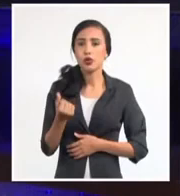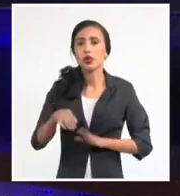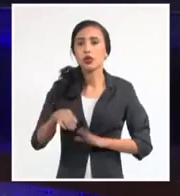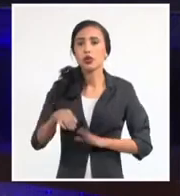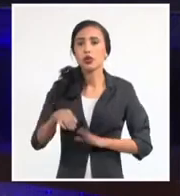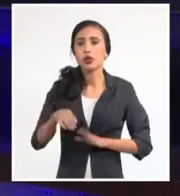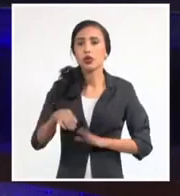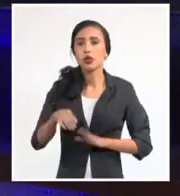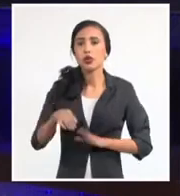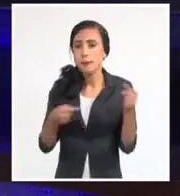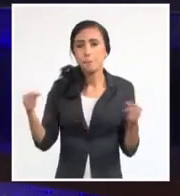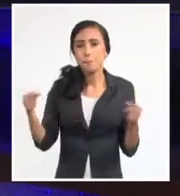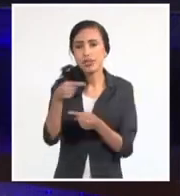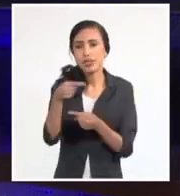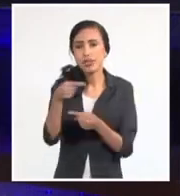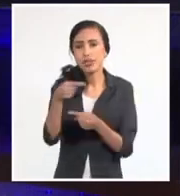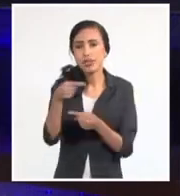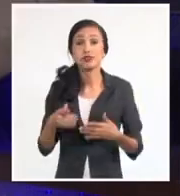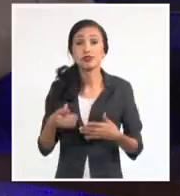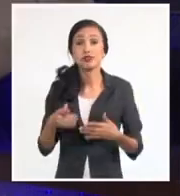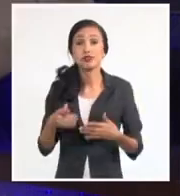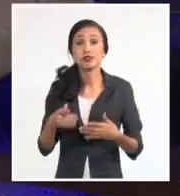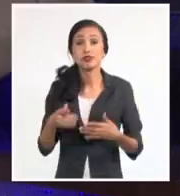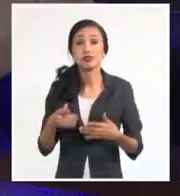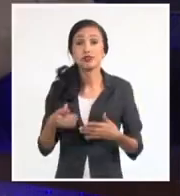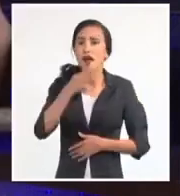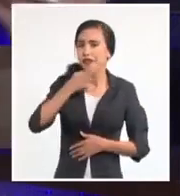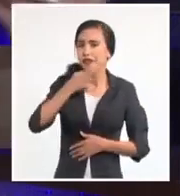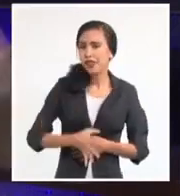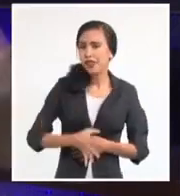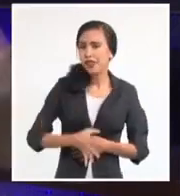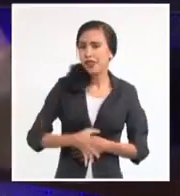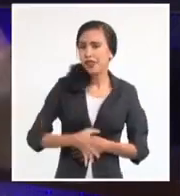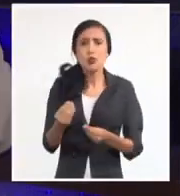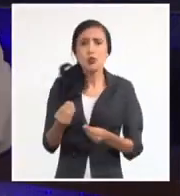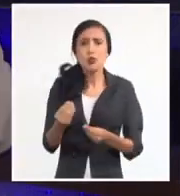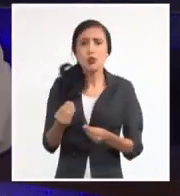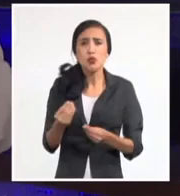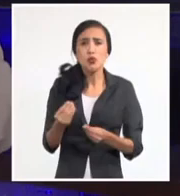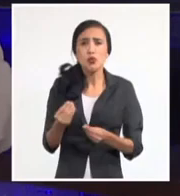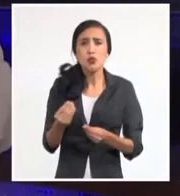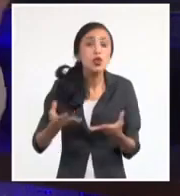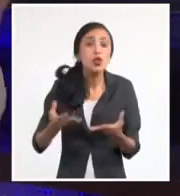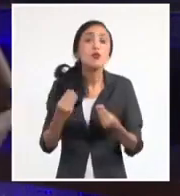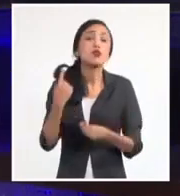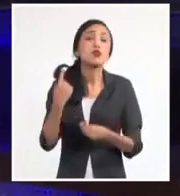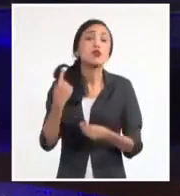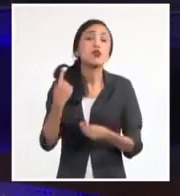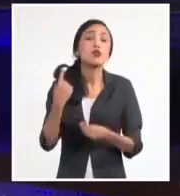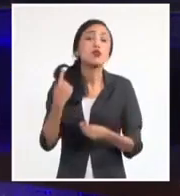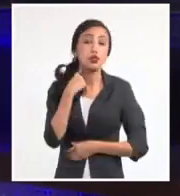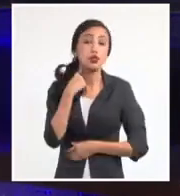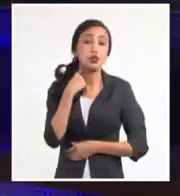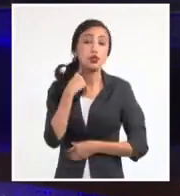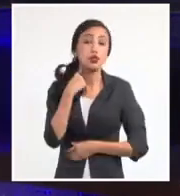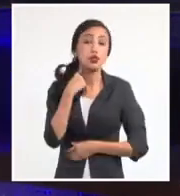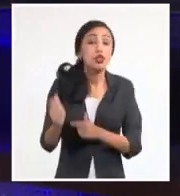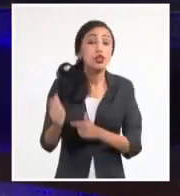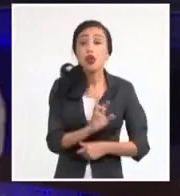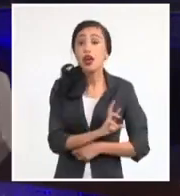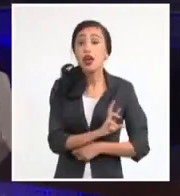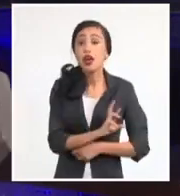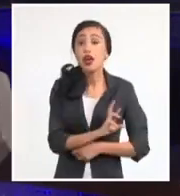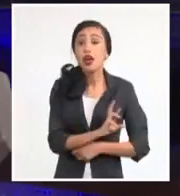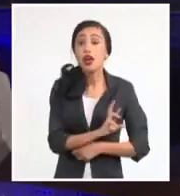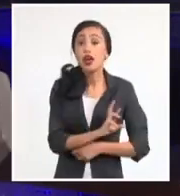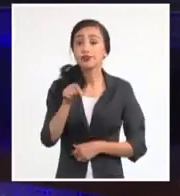fundamental en la que también Fidel estuvo muy involucrado durante muchos años desde el triunfo de la revolución, que